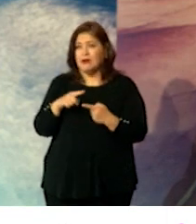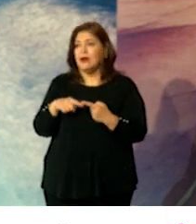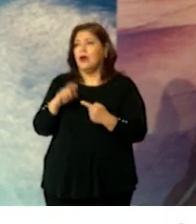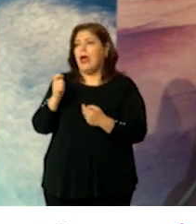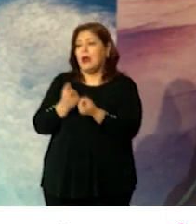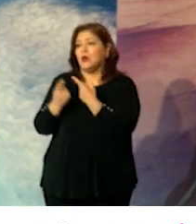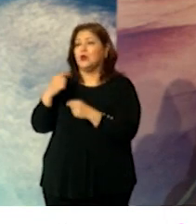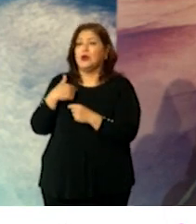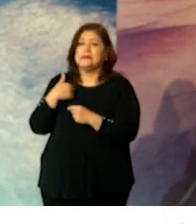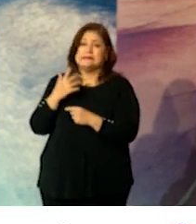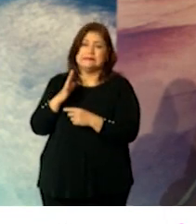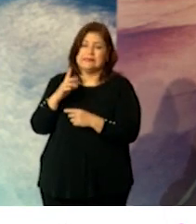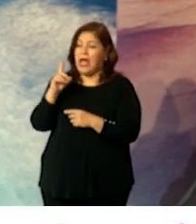casa,